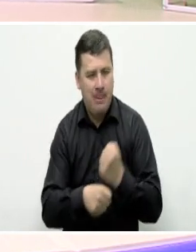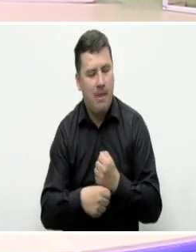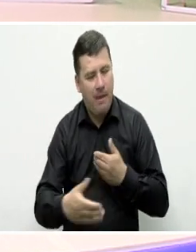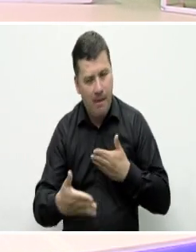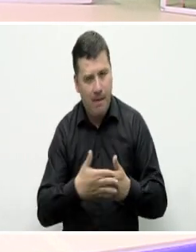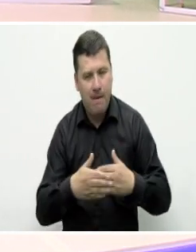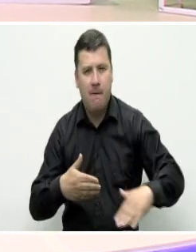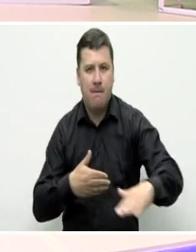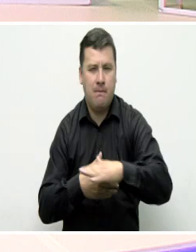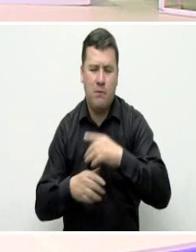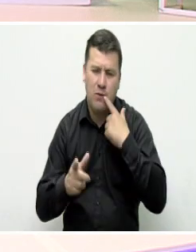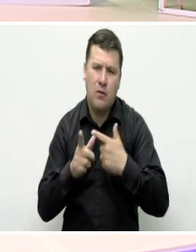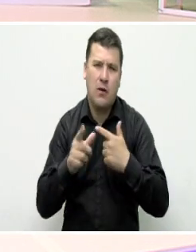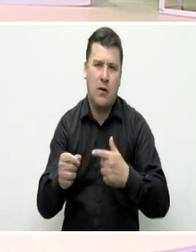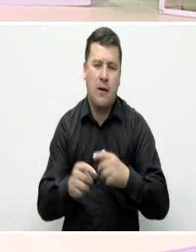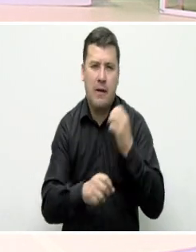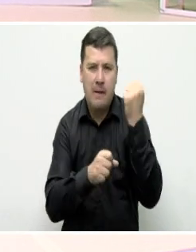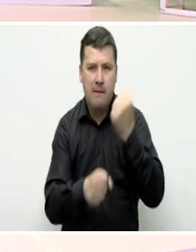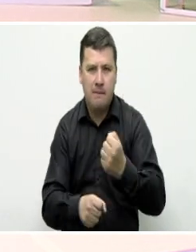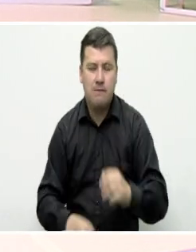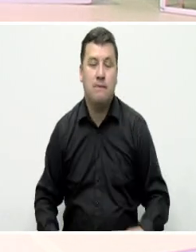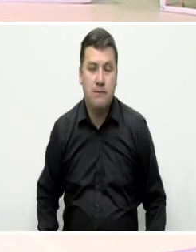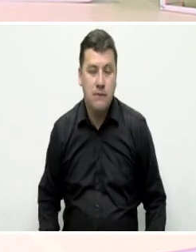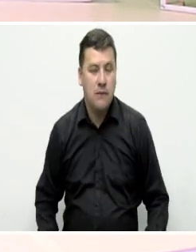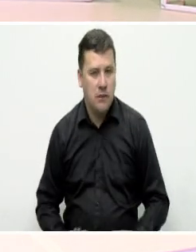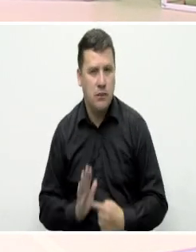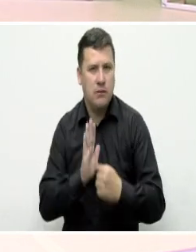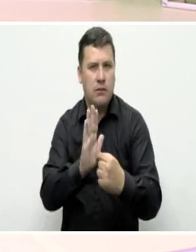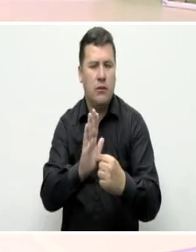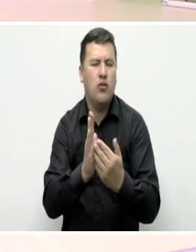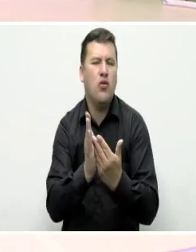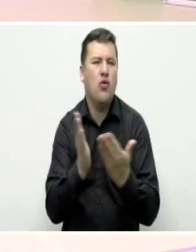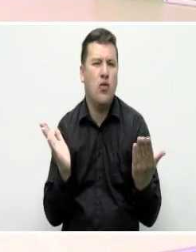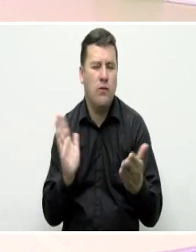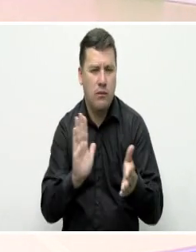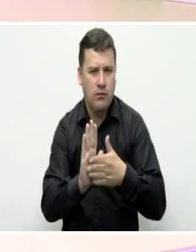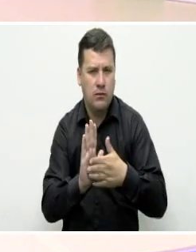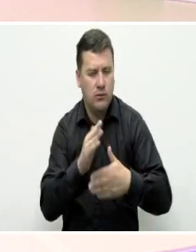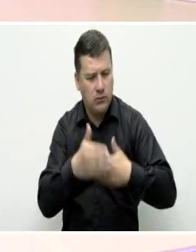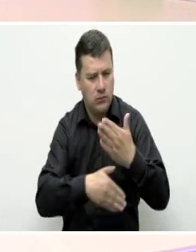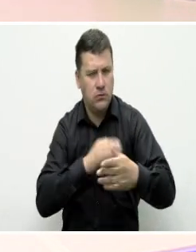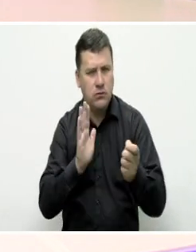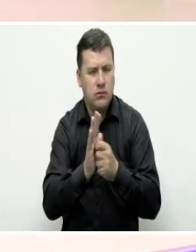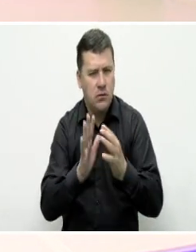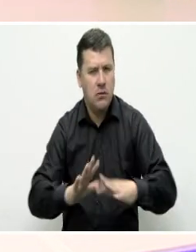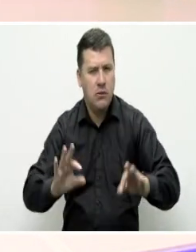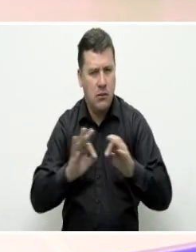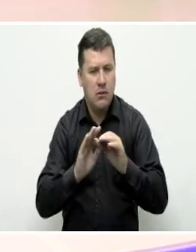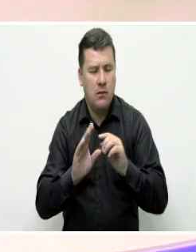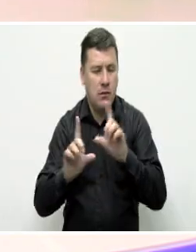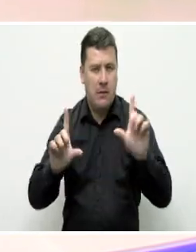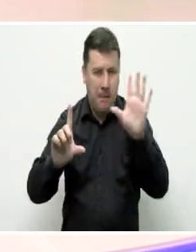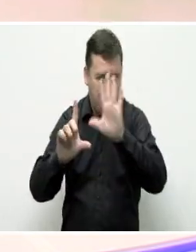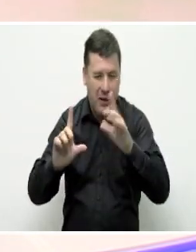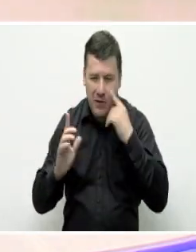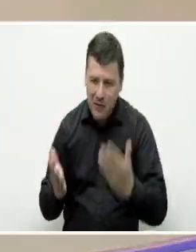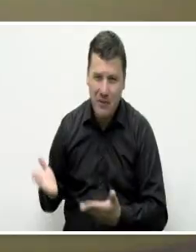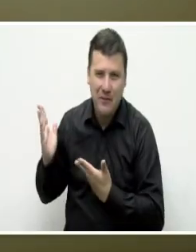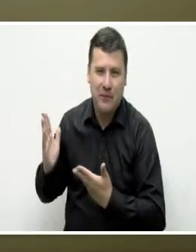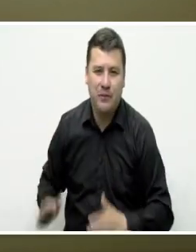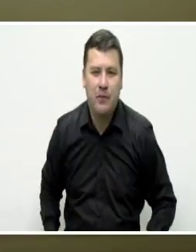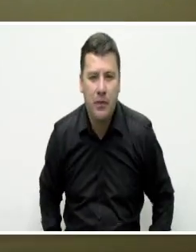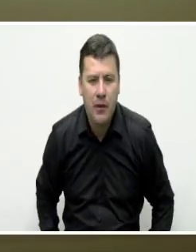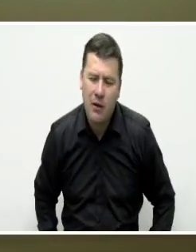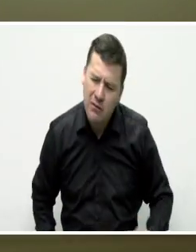en esas zonas alejadas de la patria. Así que les vamos a mostrar lo que hemos venido haciendo en ese aspecto en el siguiente video. Una de